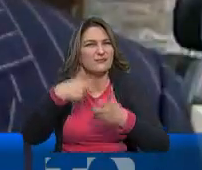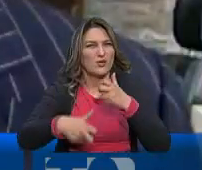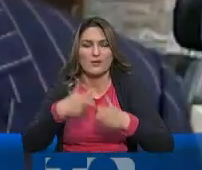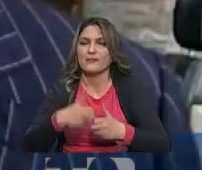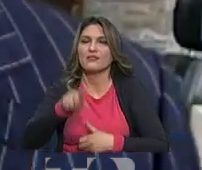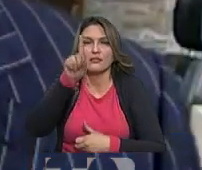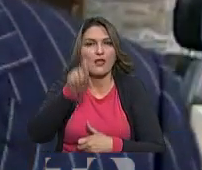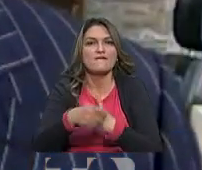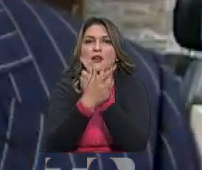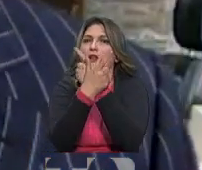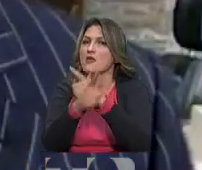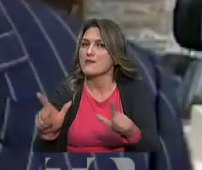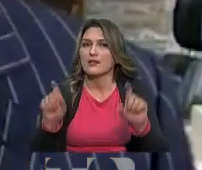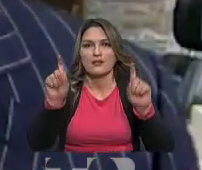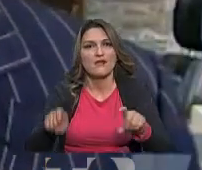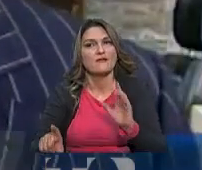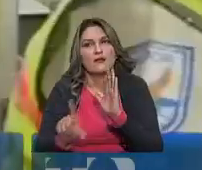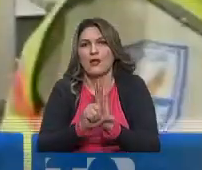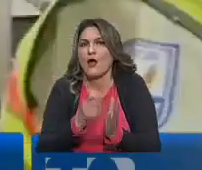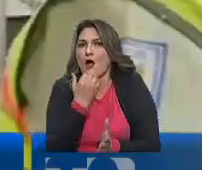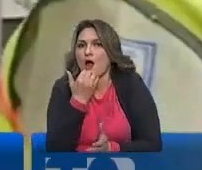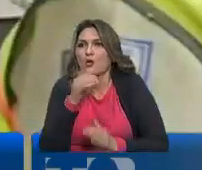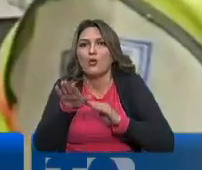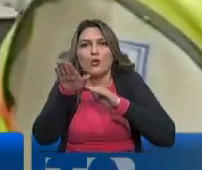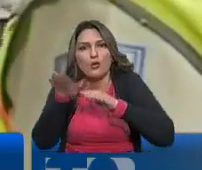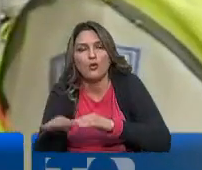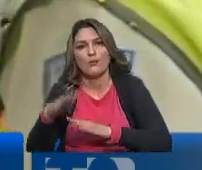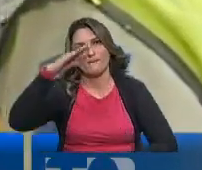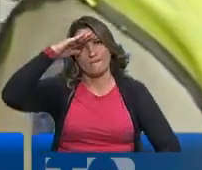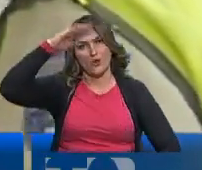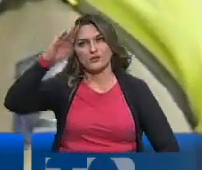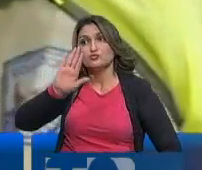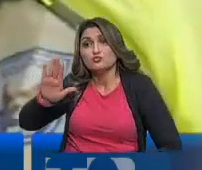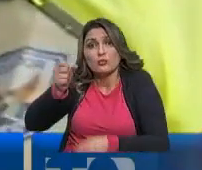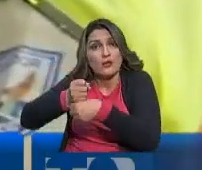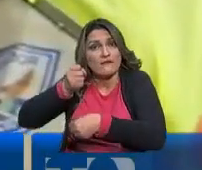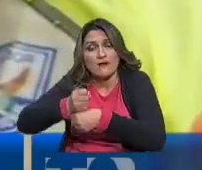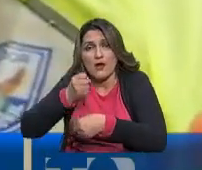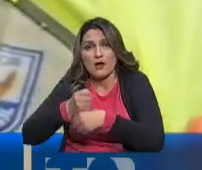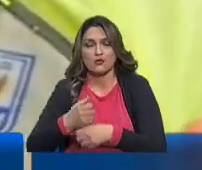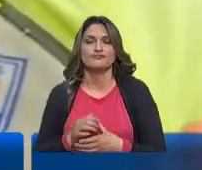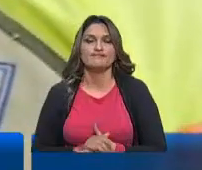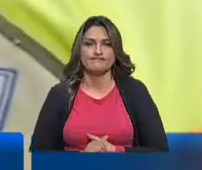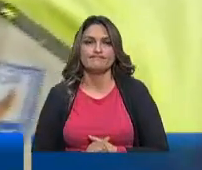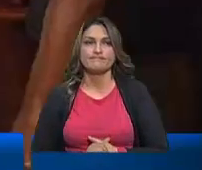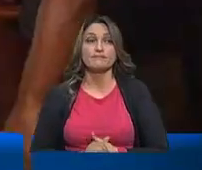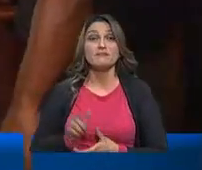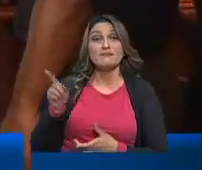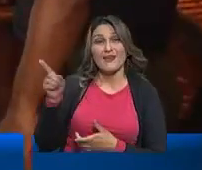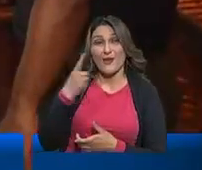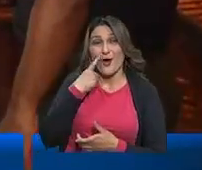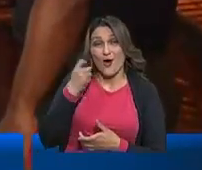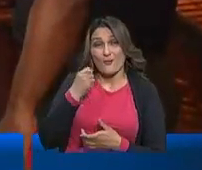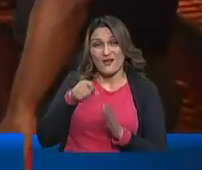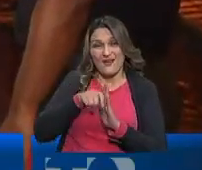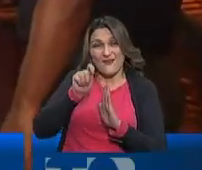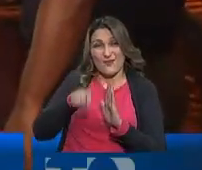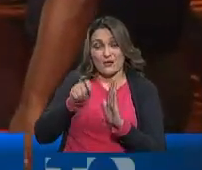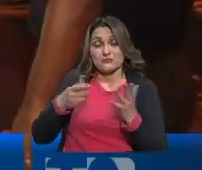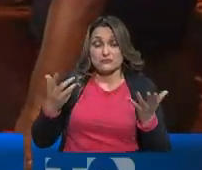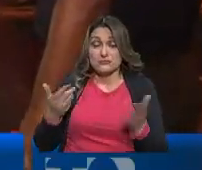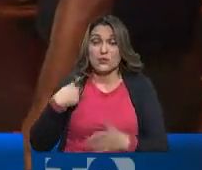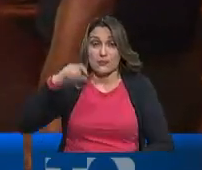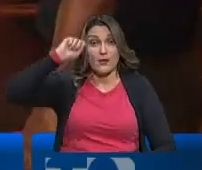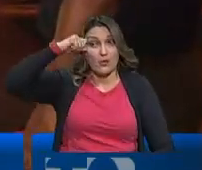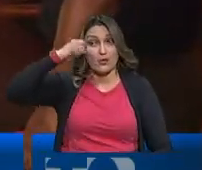En eso coincide el abogado Roberto Calderón, quien durante su libre ejercicio ha defendido a policías que han sido demandados, por ejemplo, por hacer